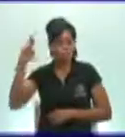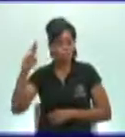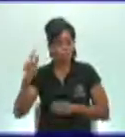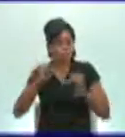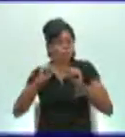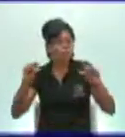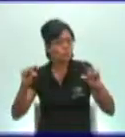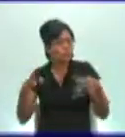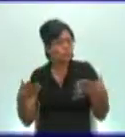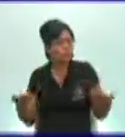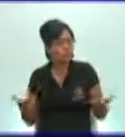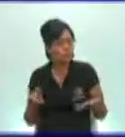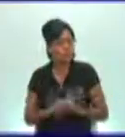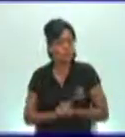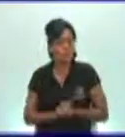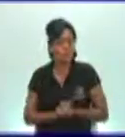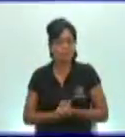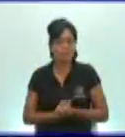oración.